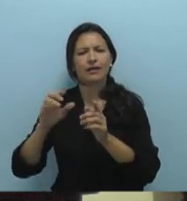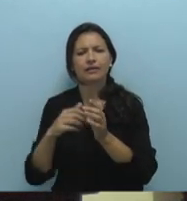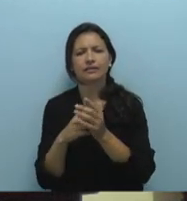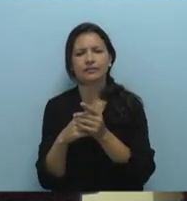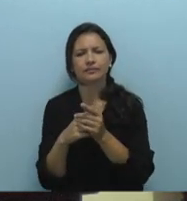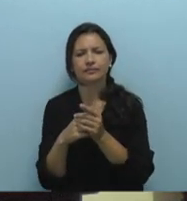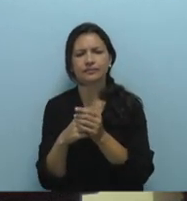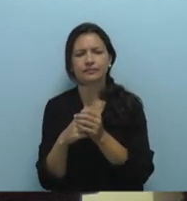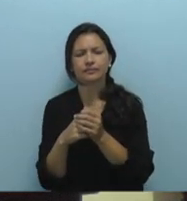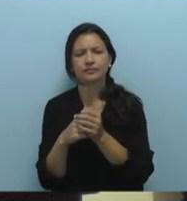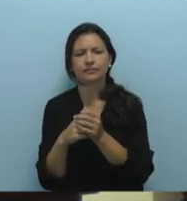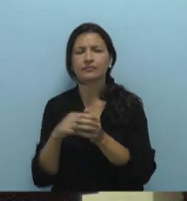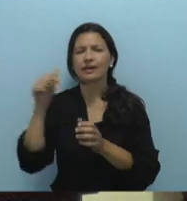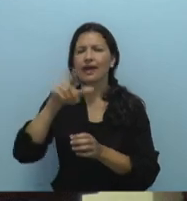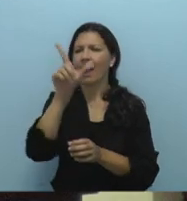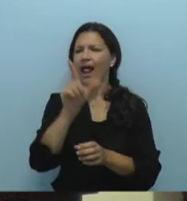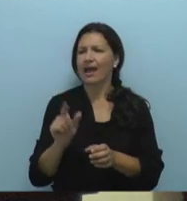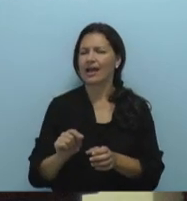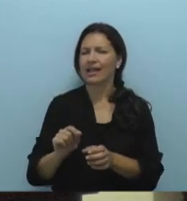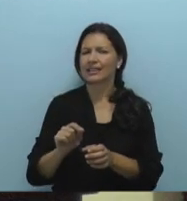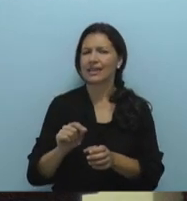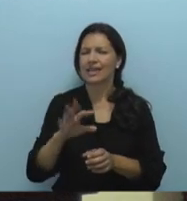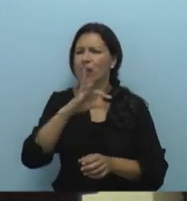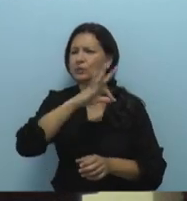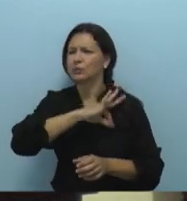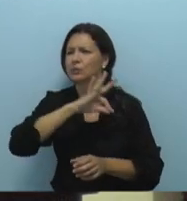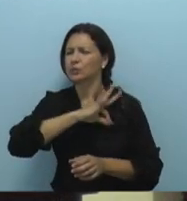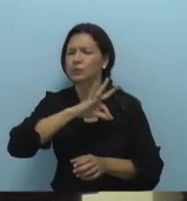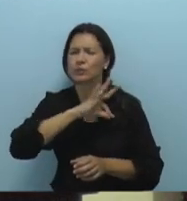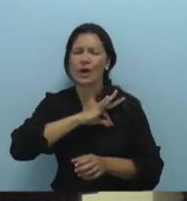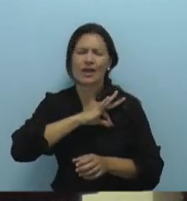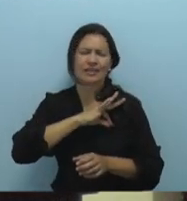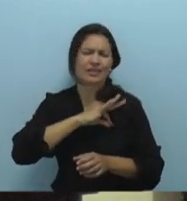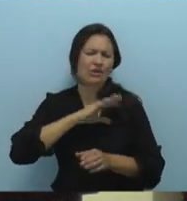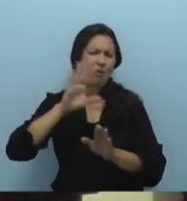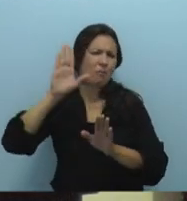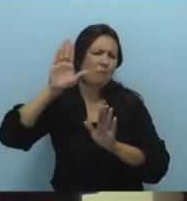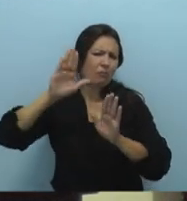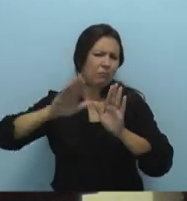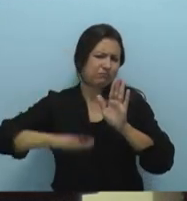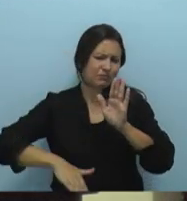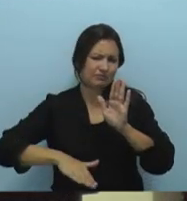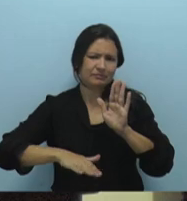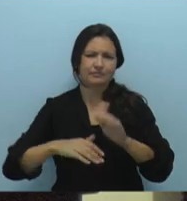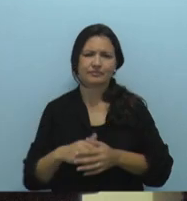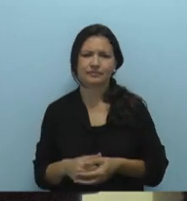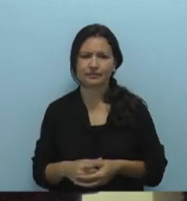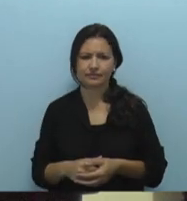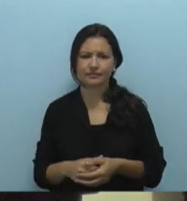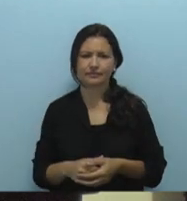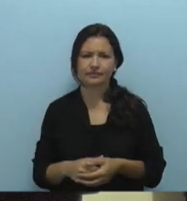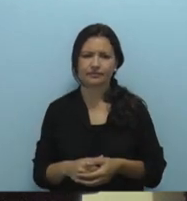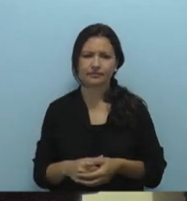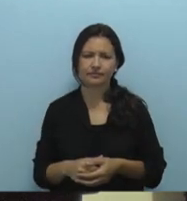máximo cargo, en Argentina tiene el menor salario en dólares de toda Latinoamérica, que está alrededor